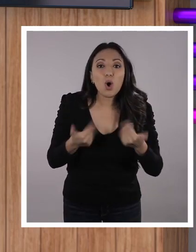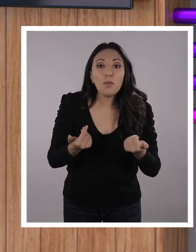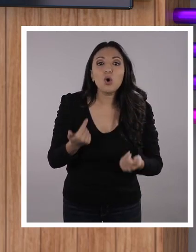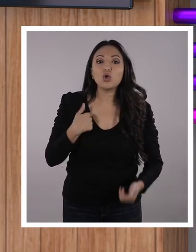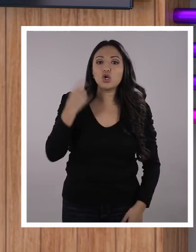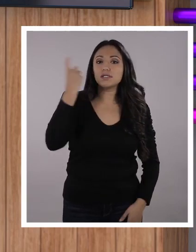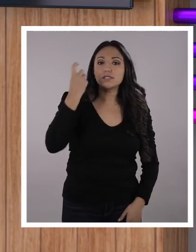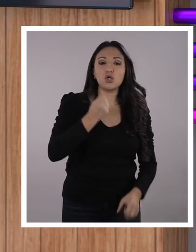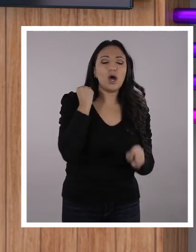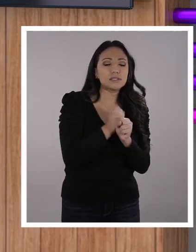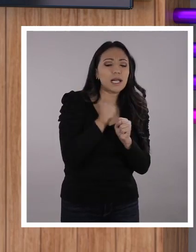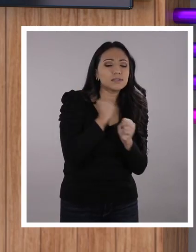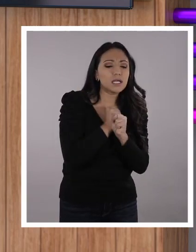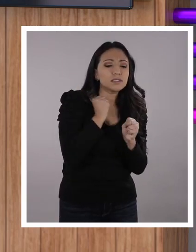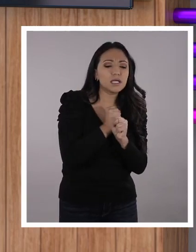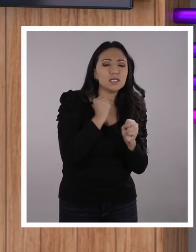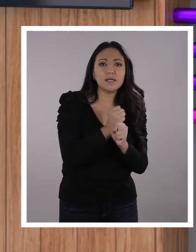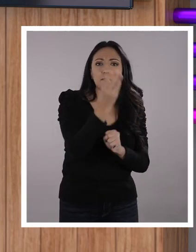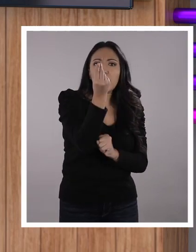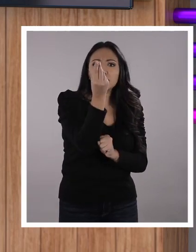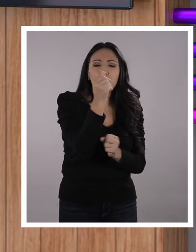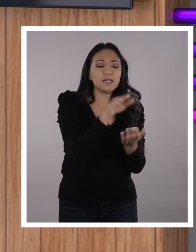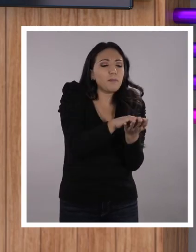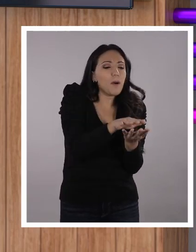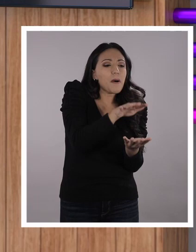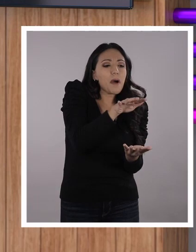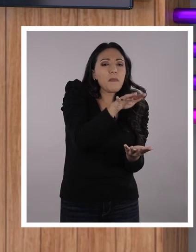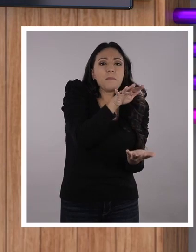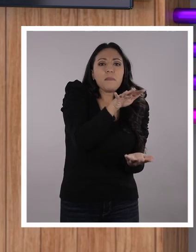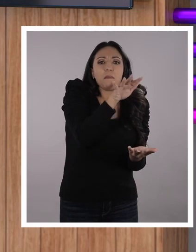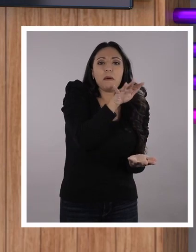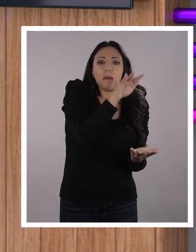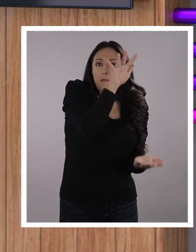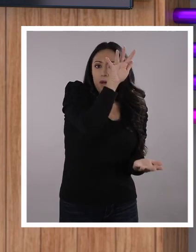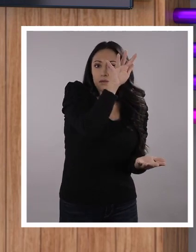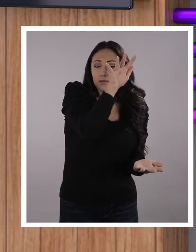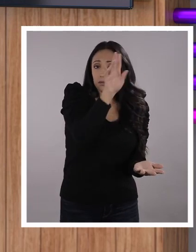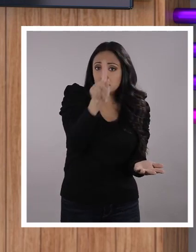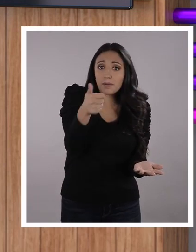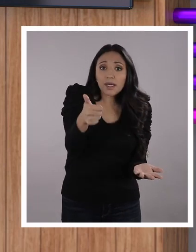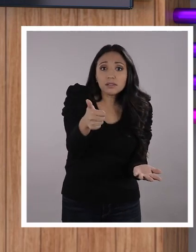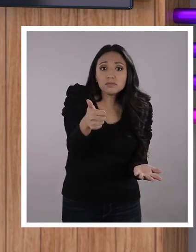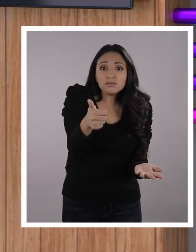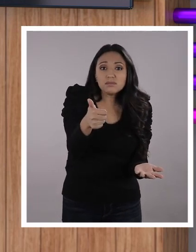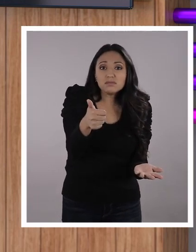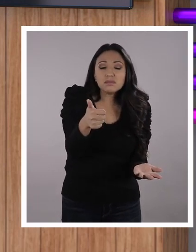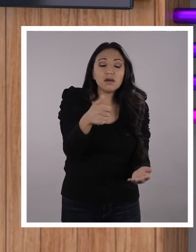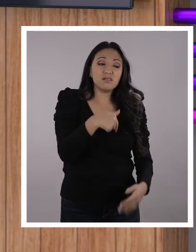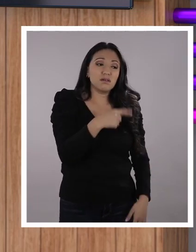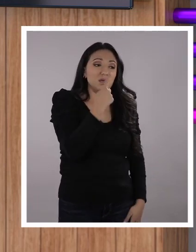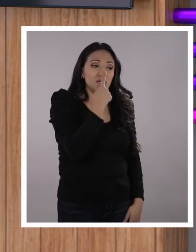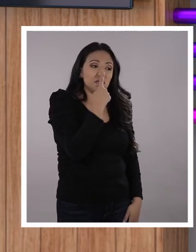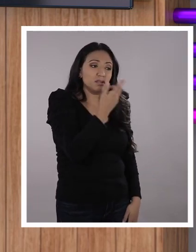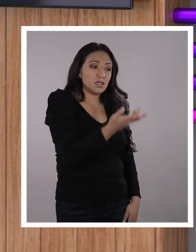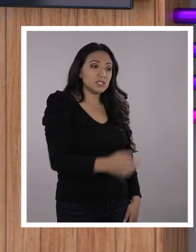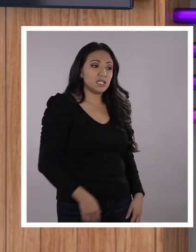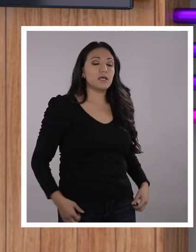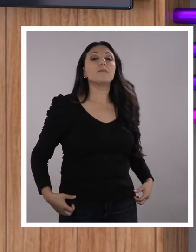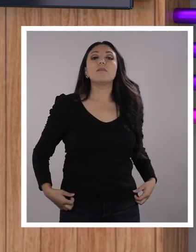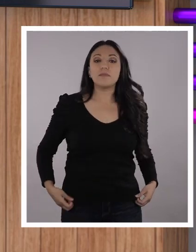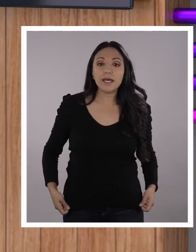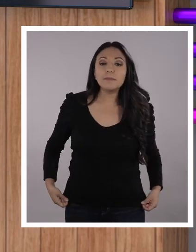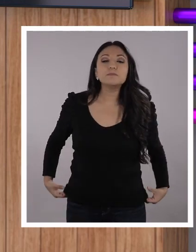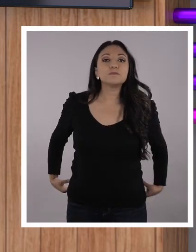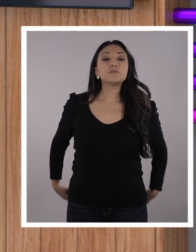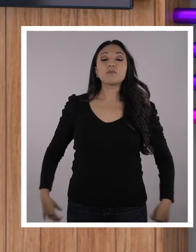cómo, tienes que hacer, hacer, hacer. Mientras más haces, tienes más. Ok. ¿Qué te parece? Me parece interesante. Sigamos viéndole